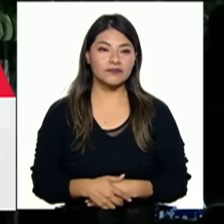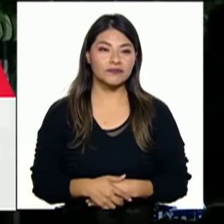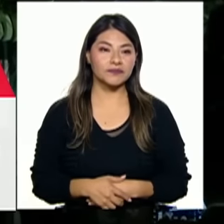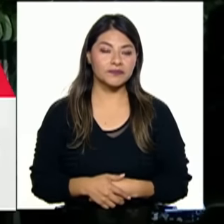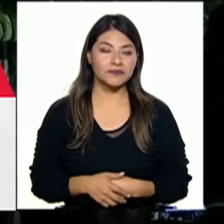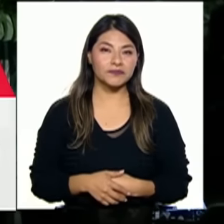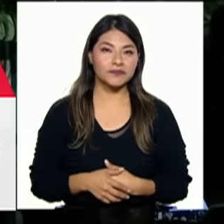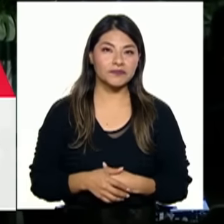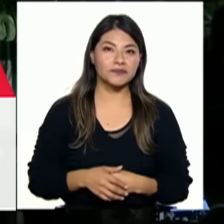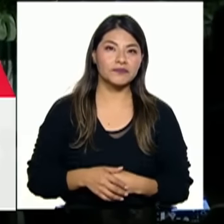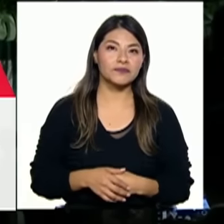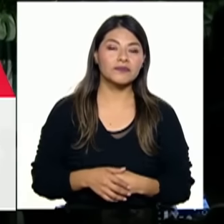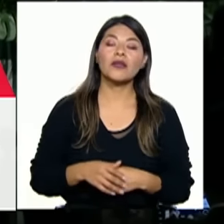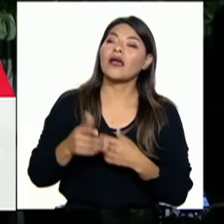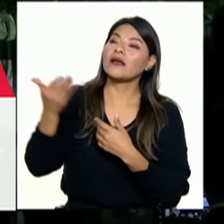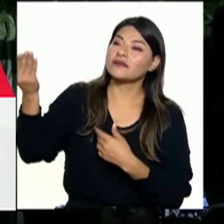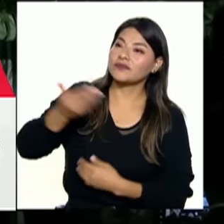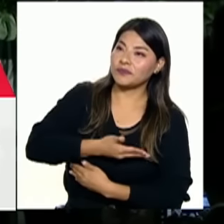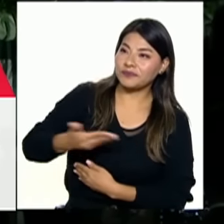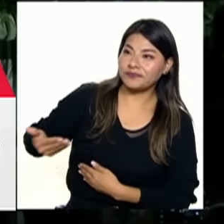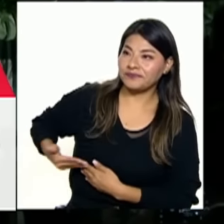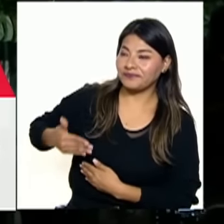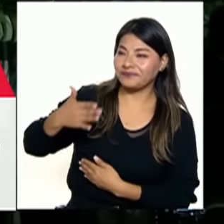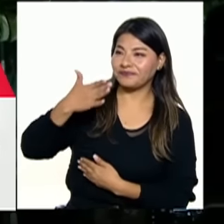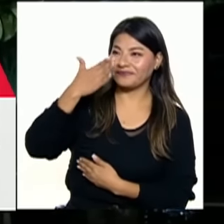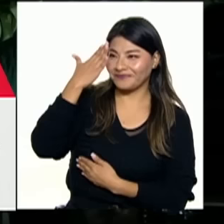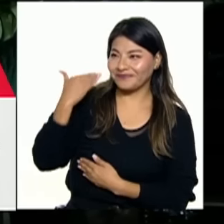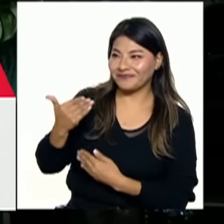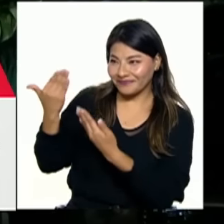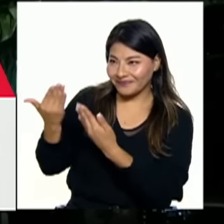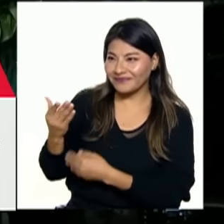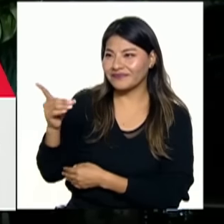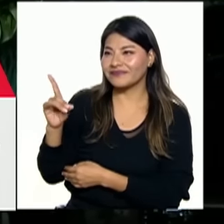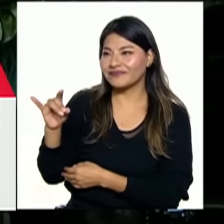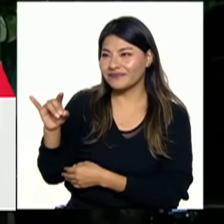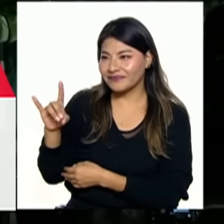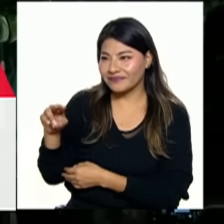Señora Presidenta de la República, Dina Boluarte, estimado